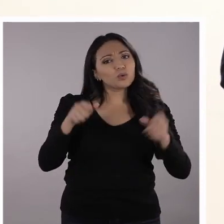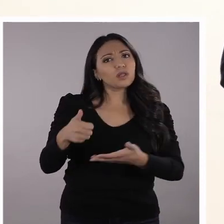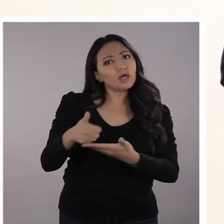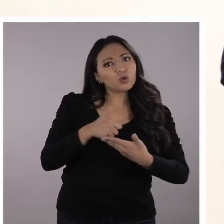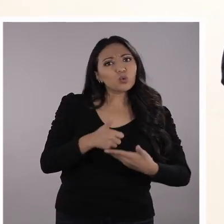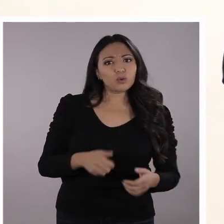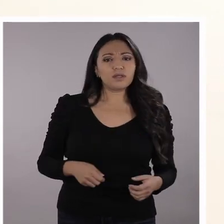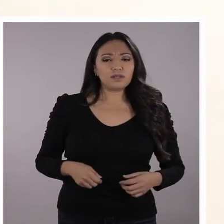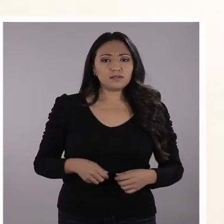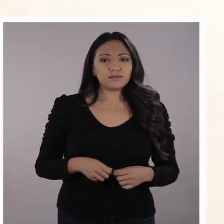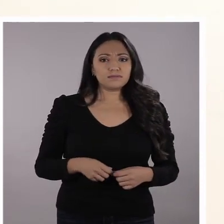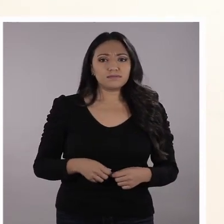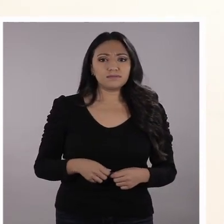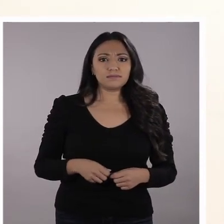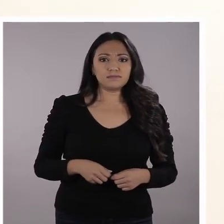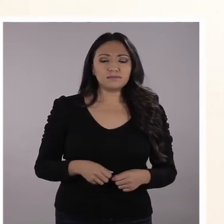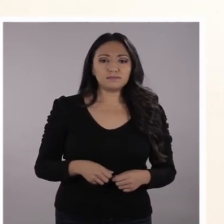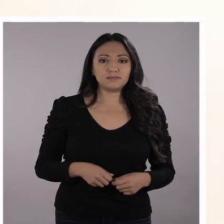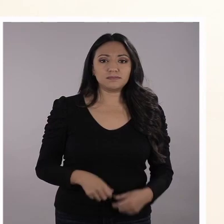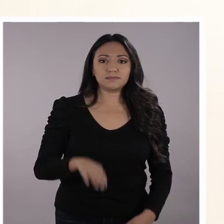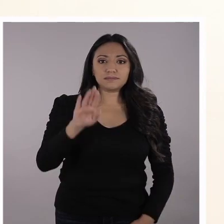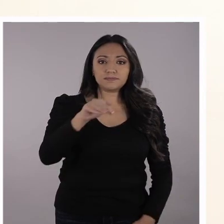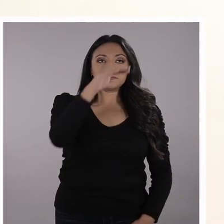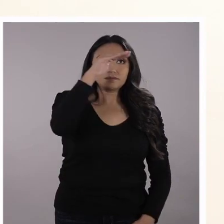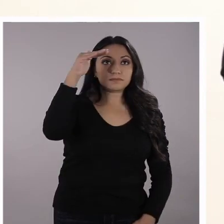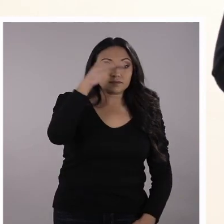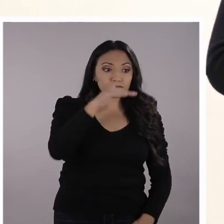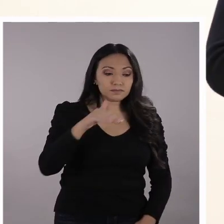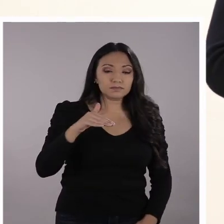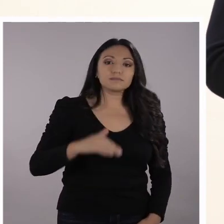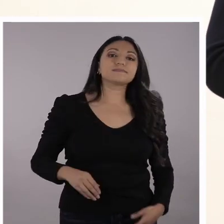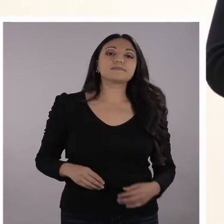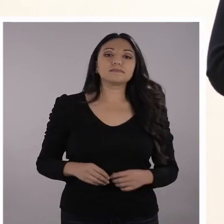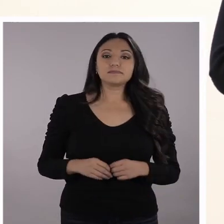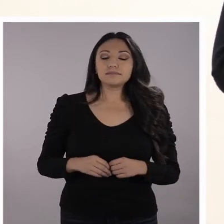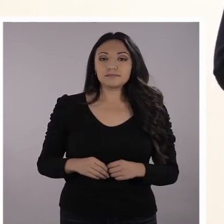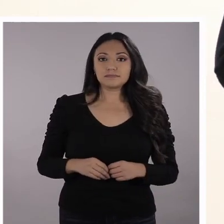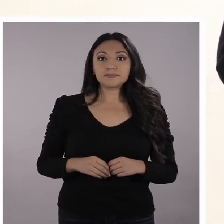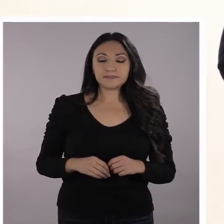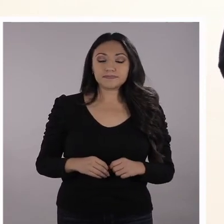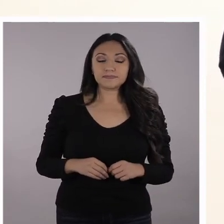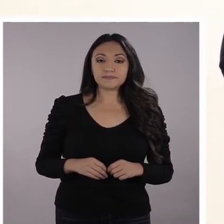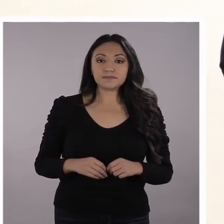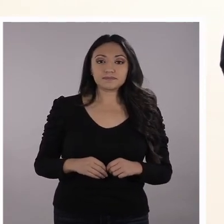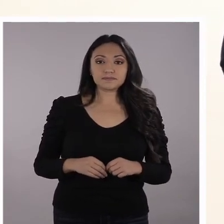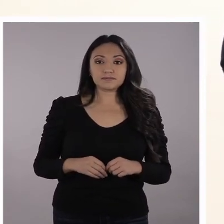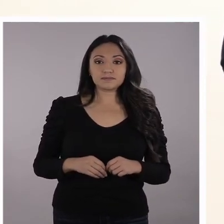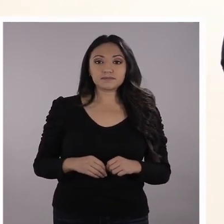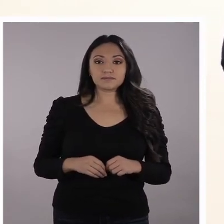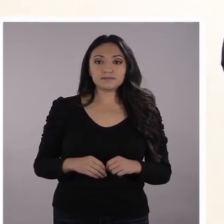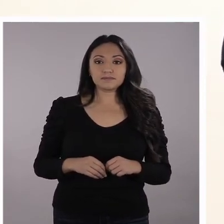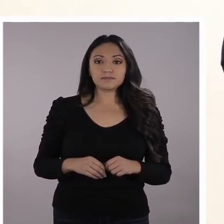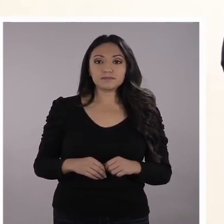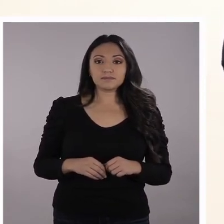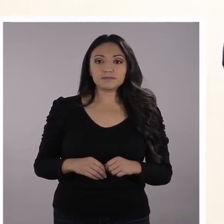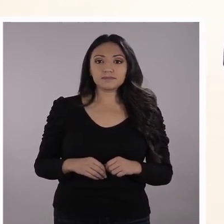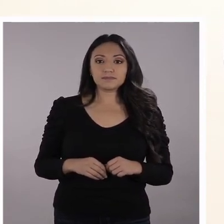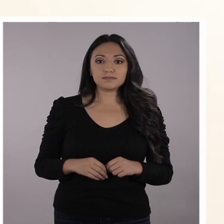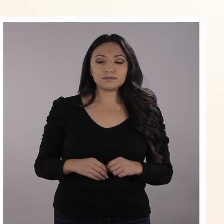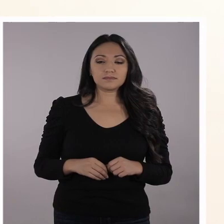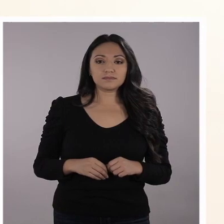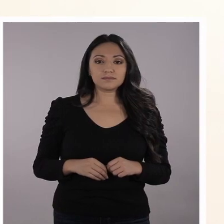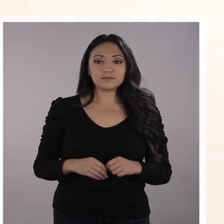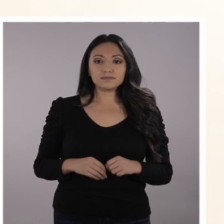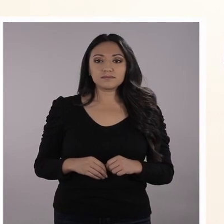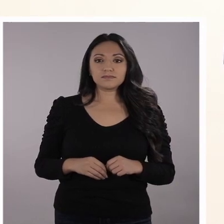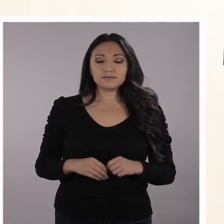súper bien. Perfecto. ¿Puedes marcar ahora la mitad? Me voy a poner este acá, ¿no es cierto? Ya. Voy a ponerle ahí, que